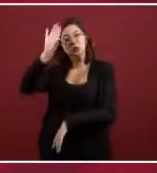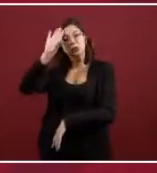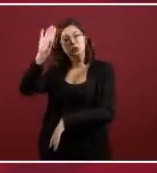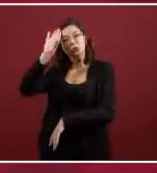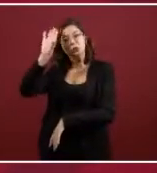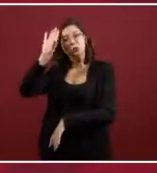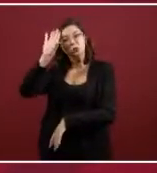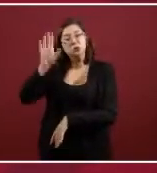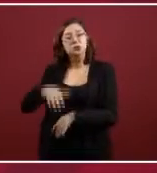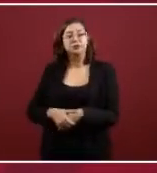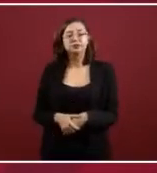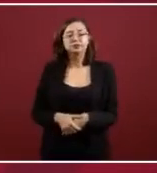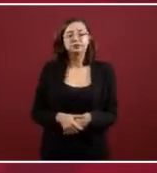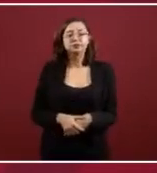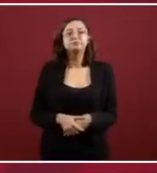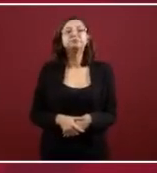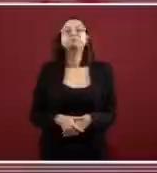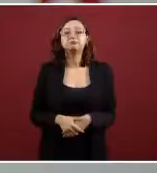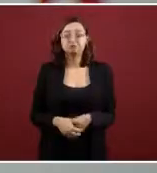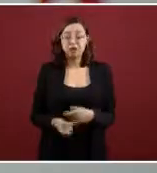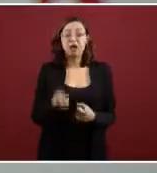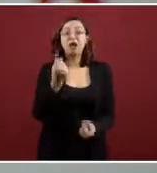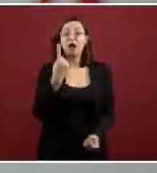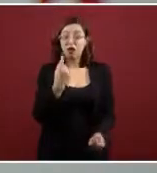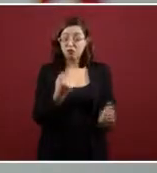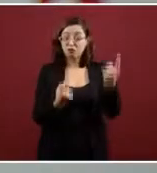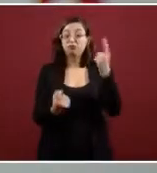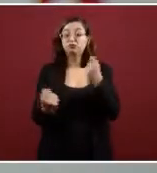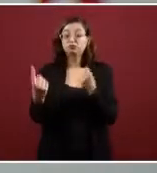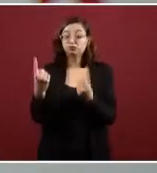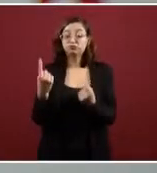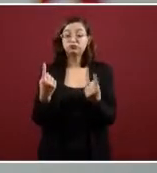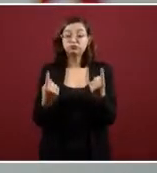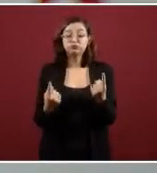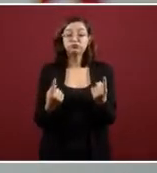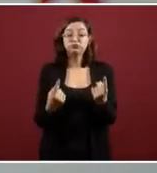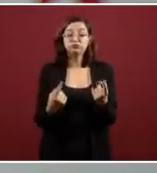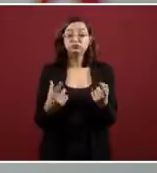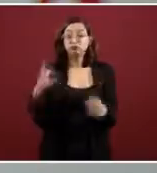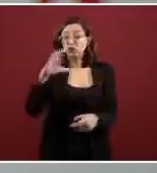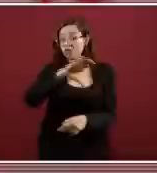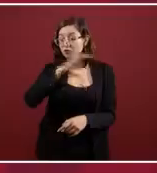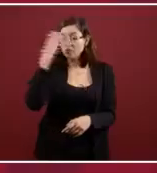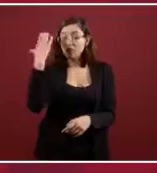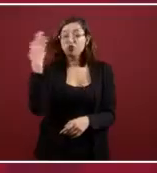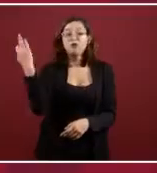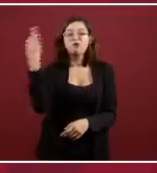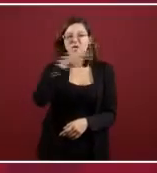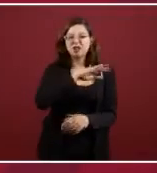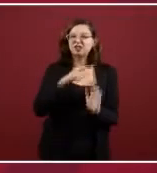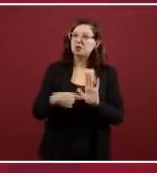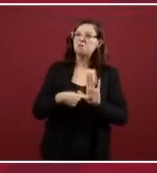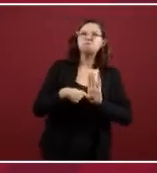hasta de dar a conocer una fotografía falsa.